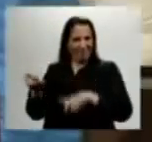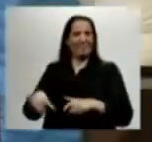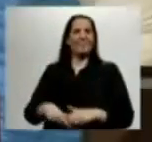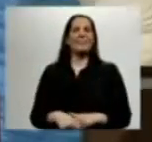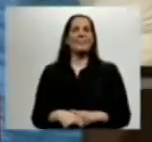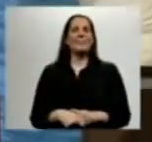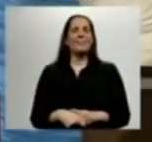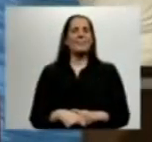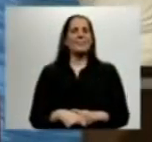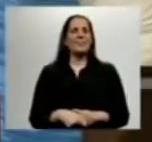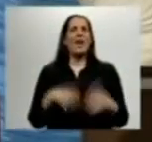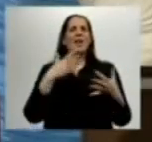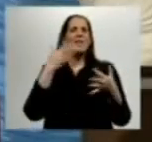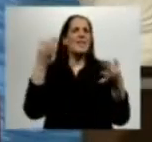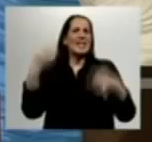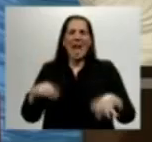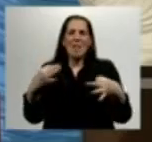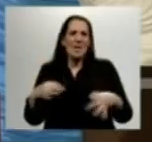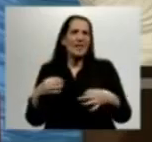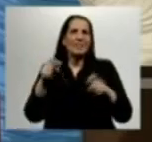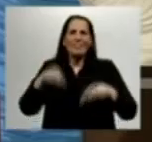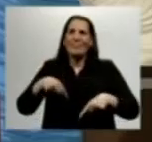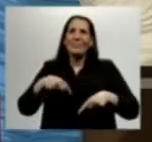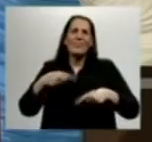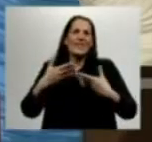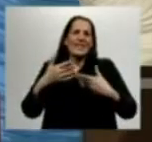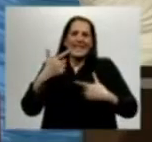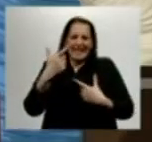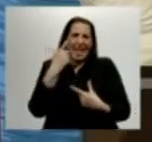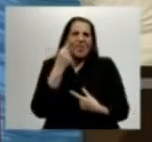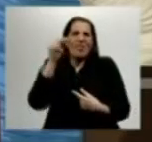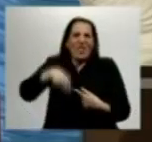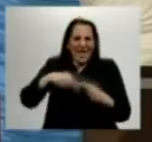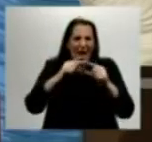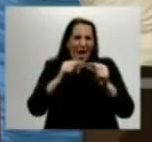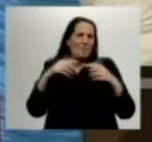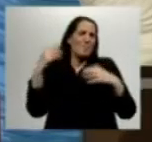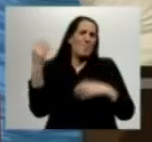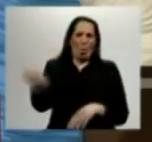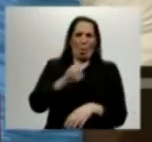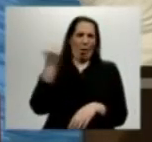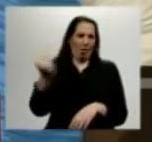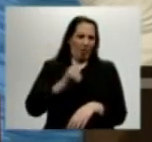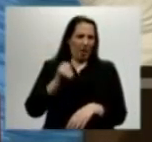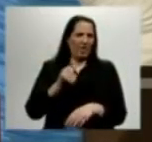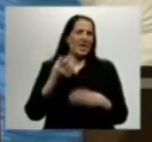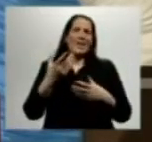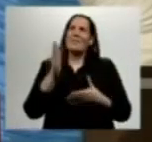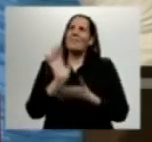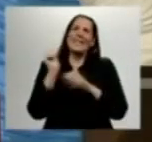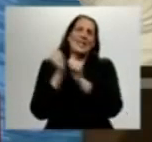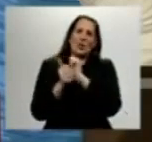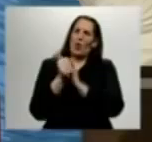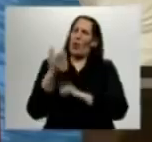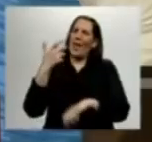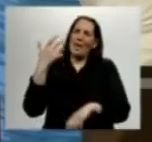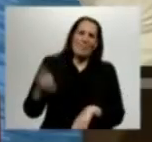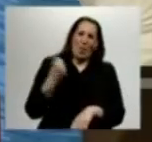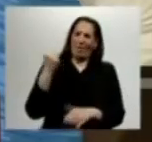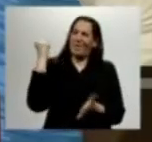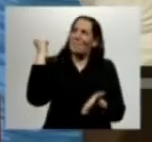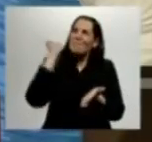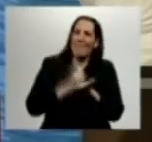Realmente es un día pero muy importante, porque es un día histórico. Lo